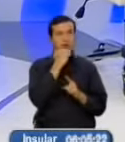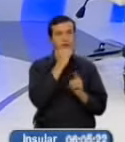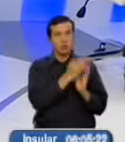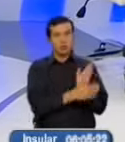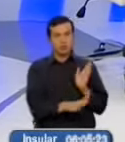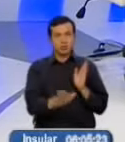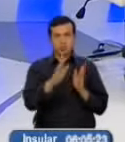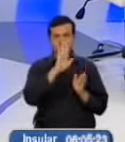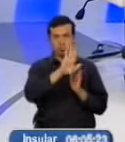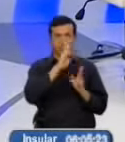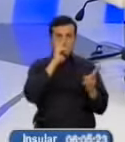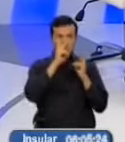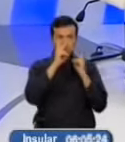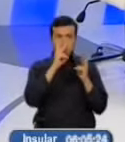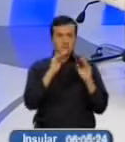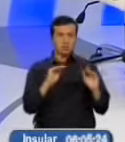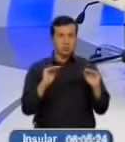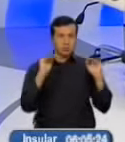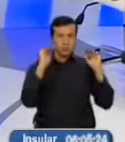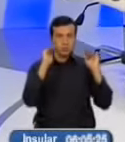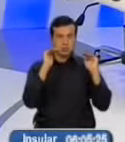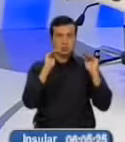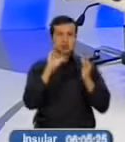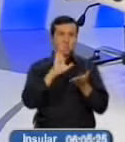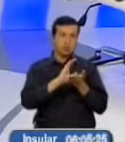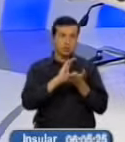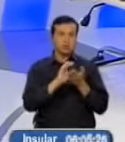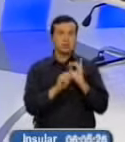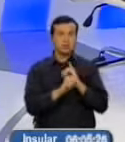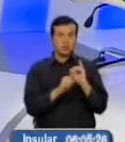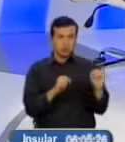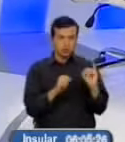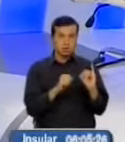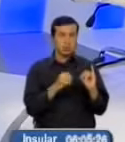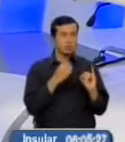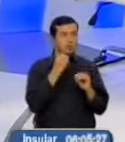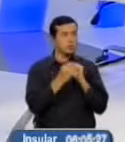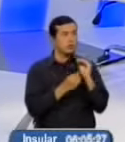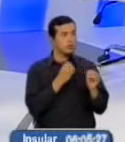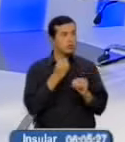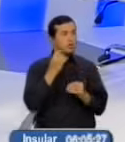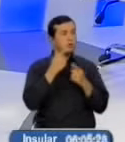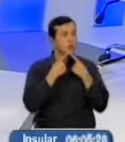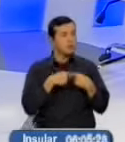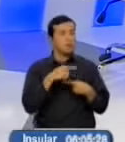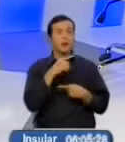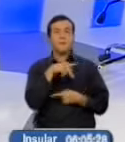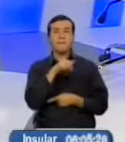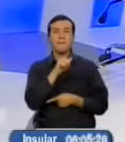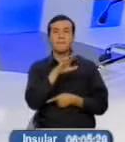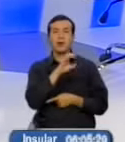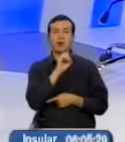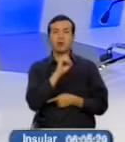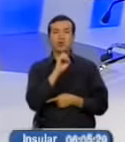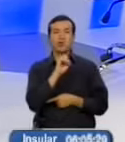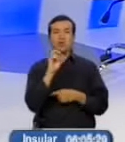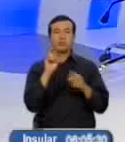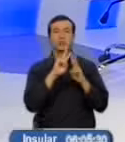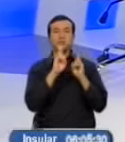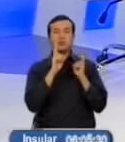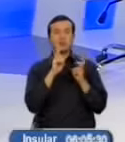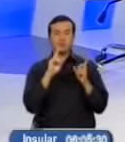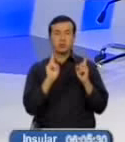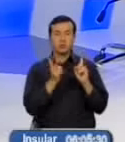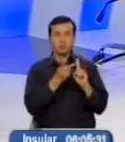esa visión, reivindicar la centroizquierda, la Izquierda Democrática, ¿cómo entender la declaración de Paco Moncayo en el sentido de que una eventual